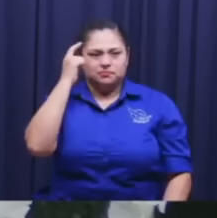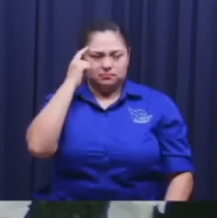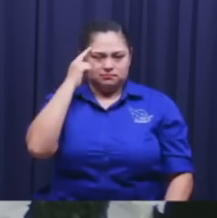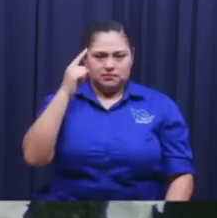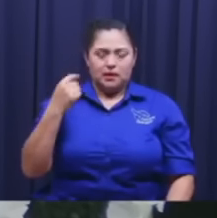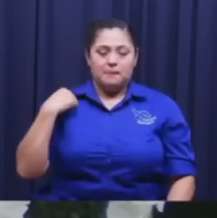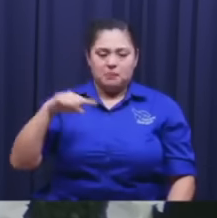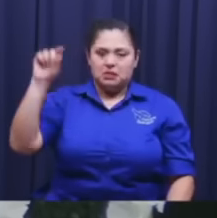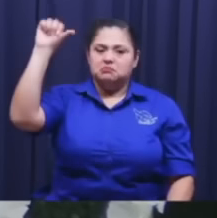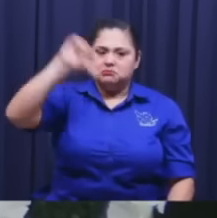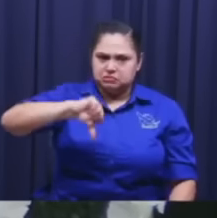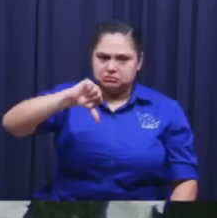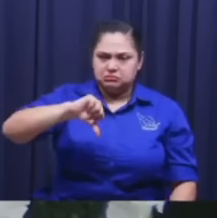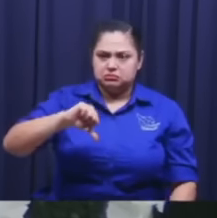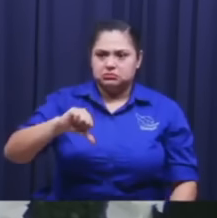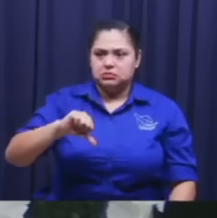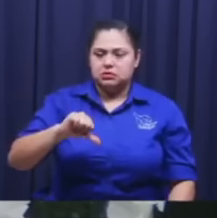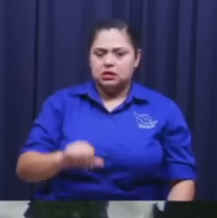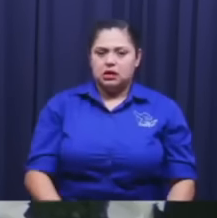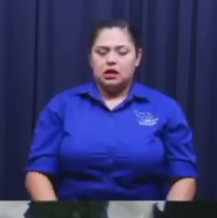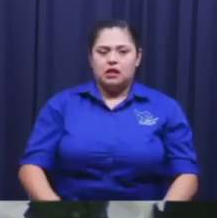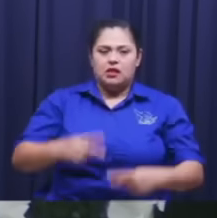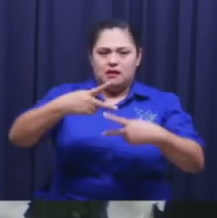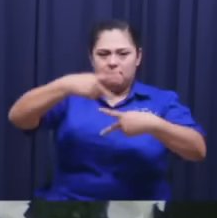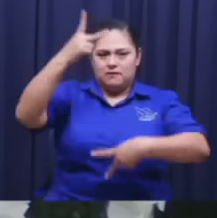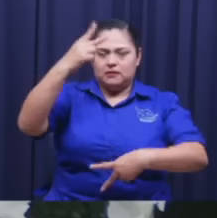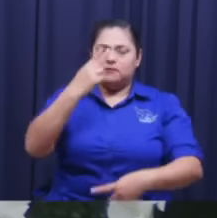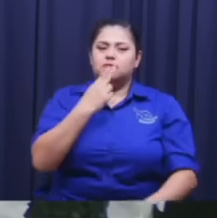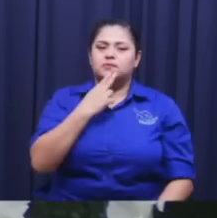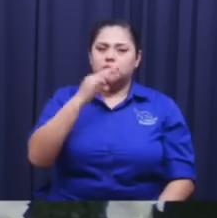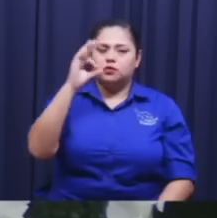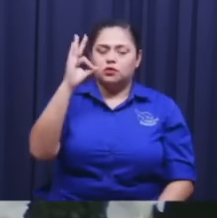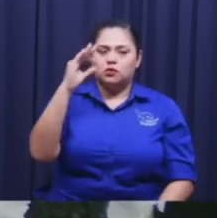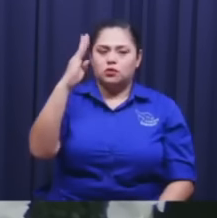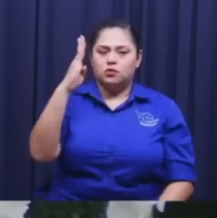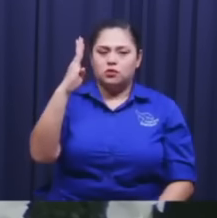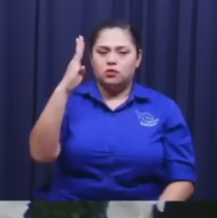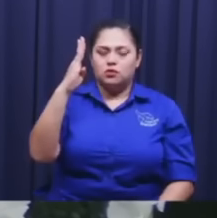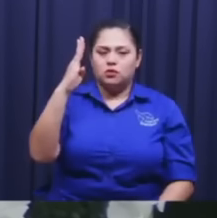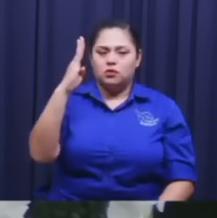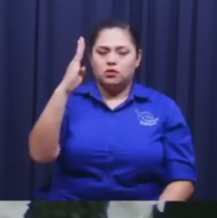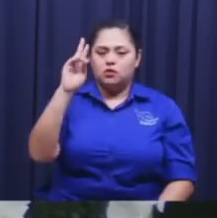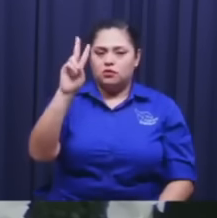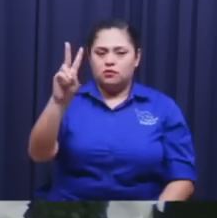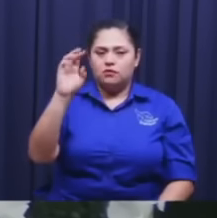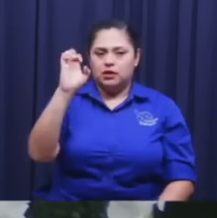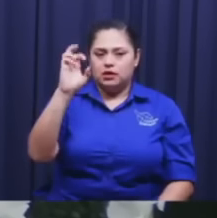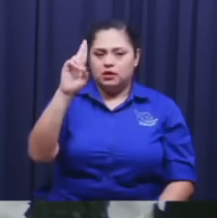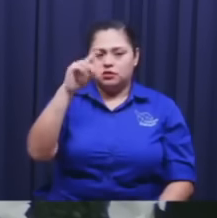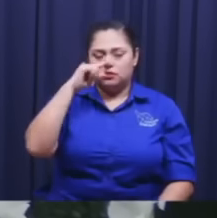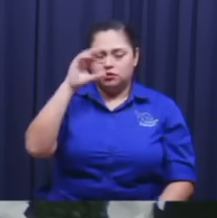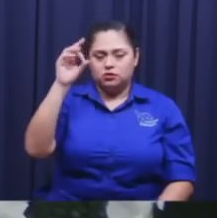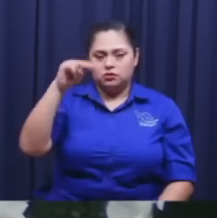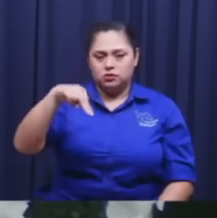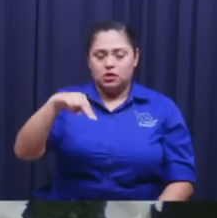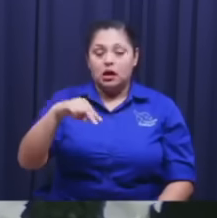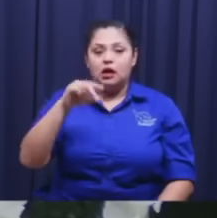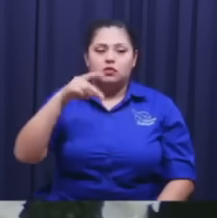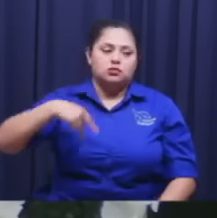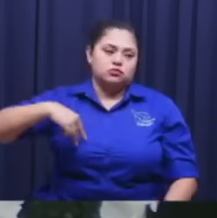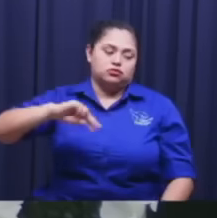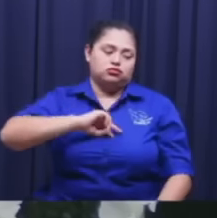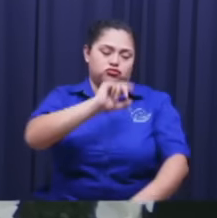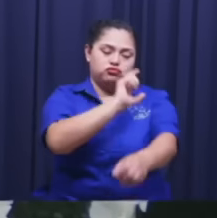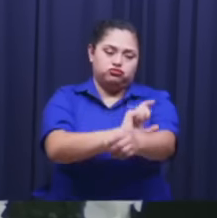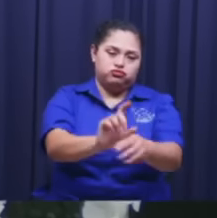para maldad de la ventana de Overton. Y por eso, pues definitivamente nosotros tenemos que seguir